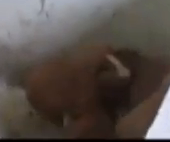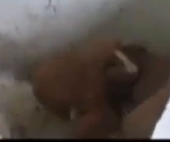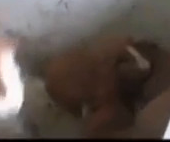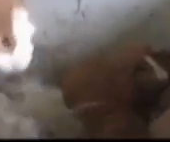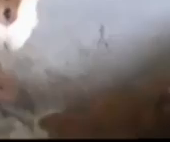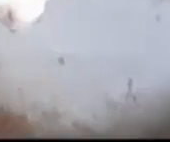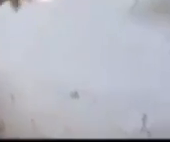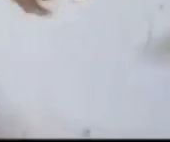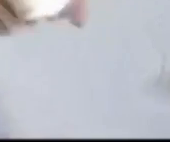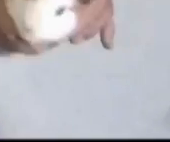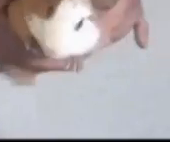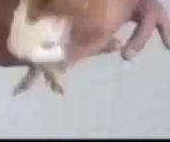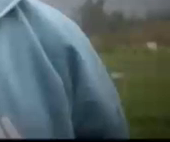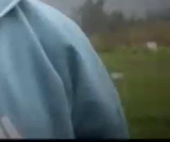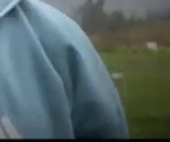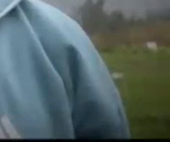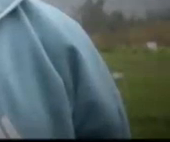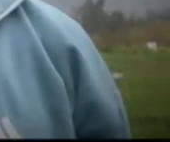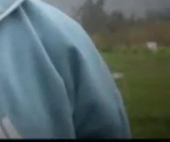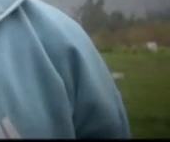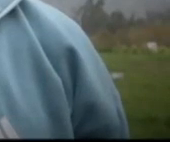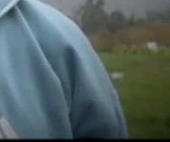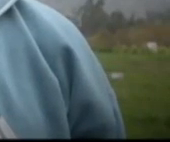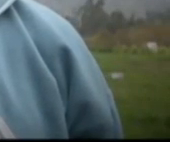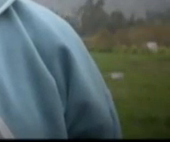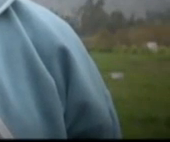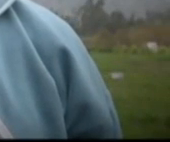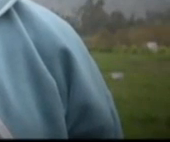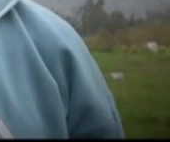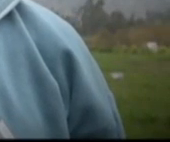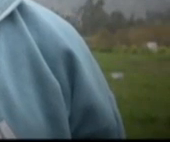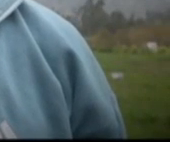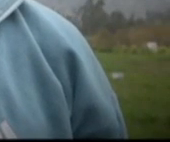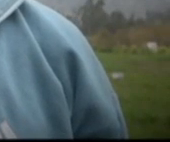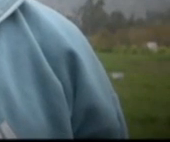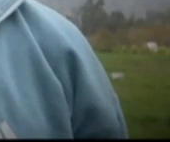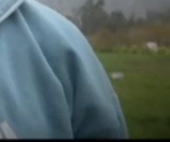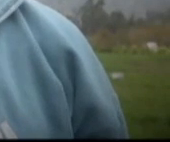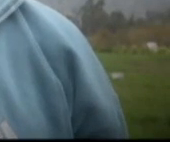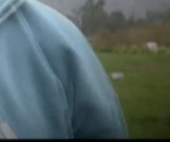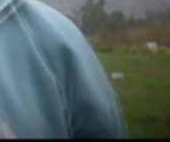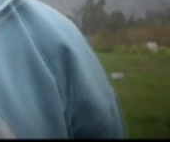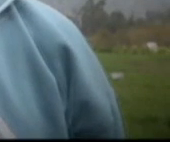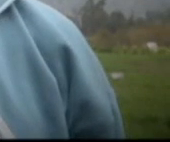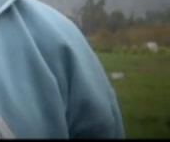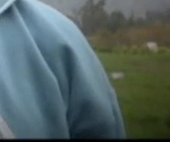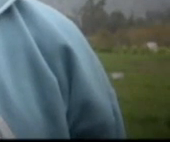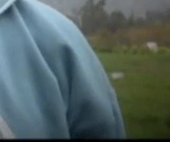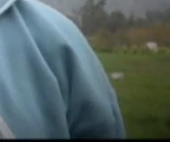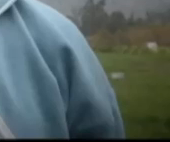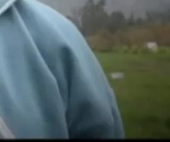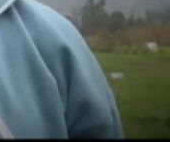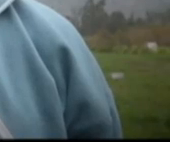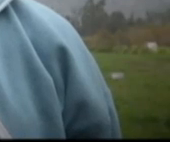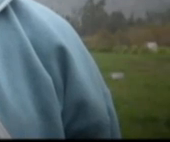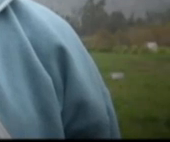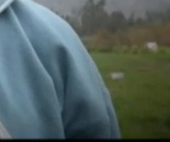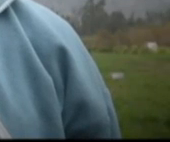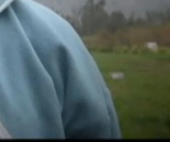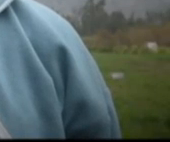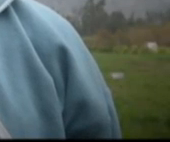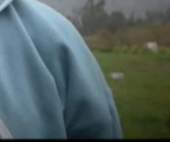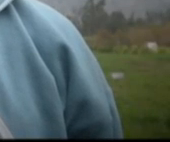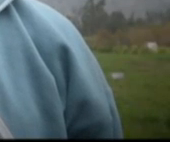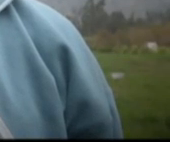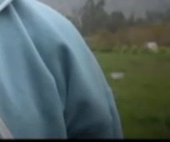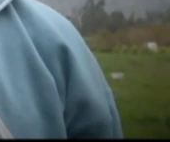ya es un beneficio más para nosotros, pues no. La idea de nosotros al menos es este cuy salir fuera del país, teniendo un mecanismo de que nos ayude